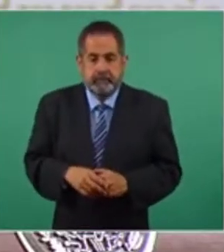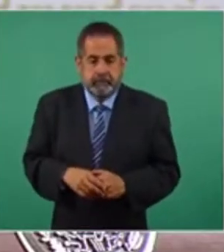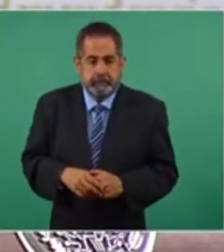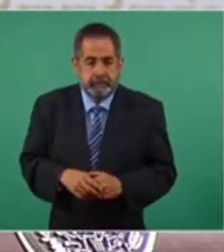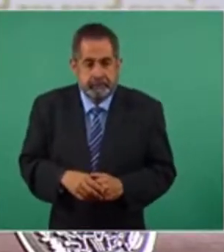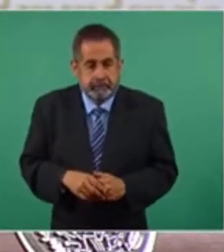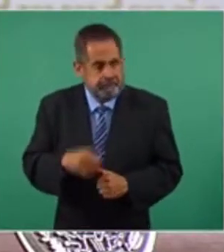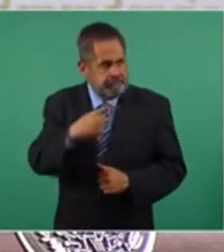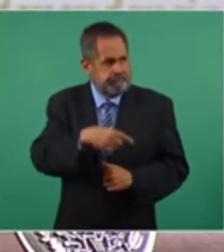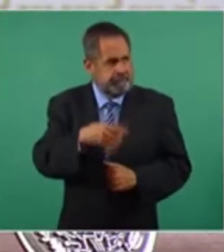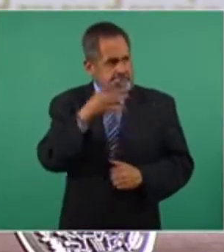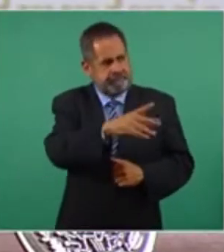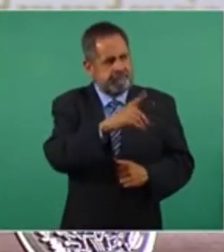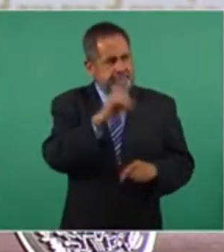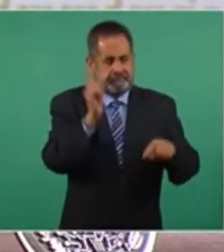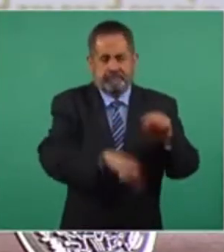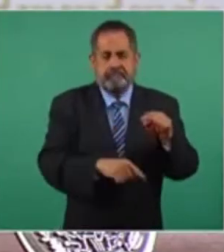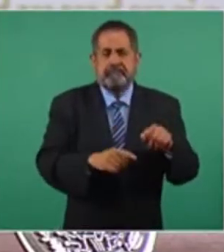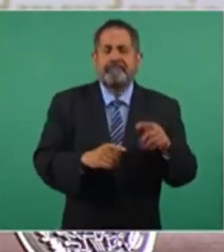derrotó